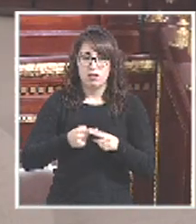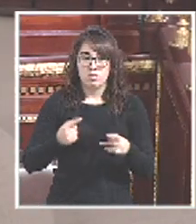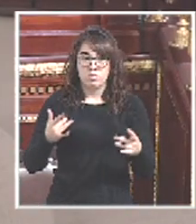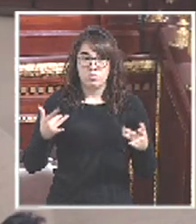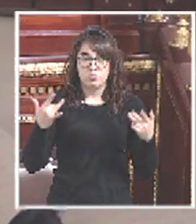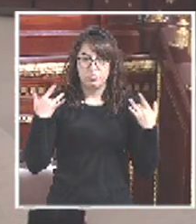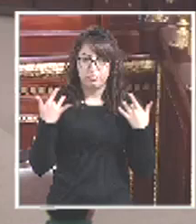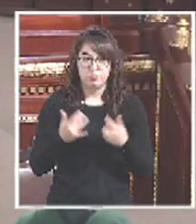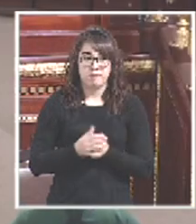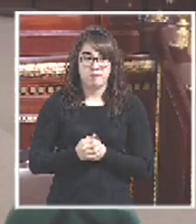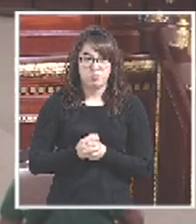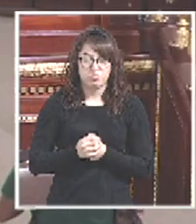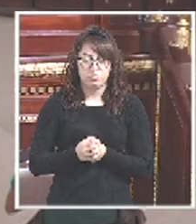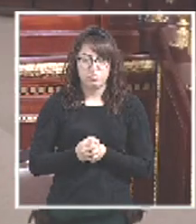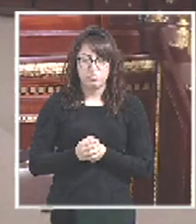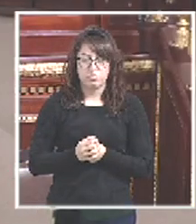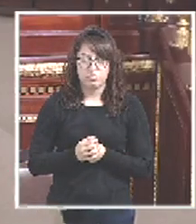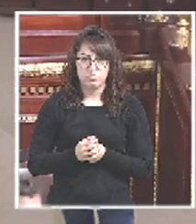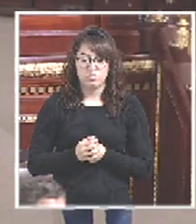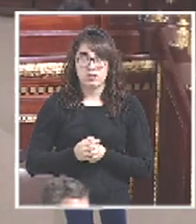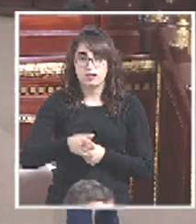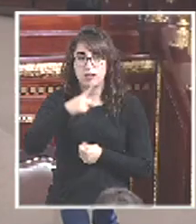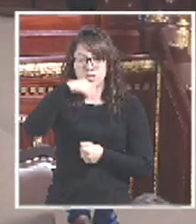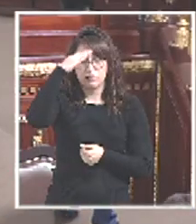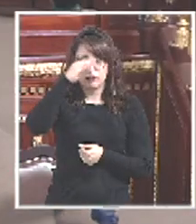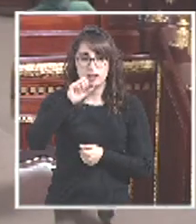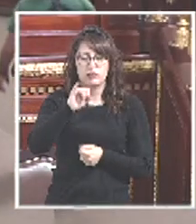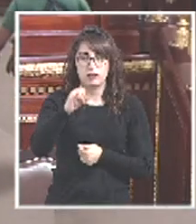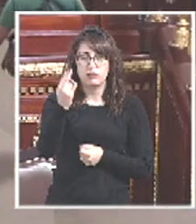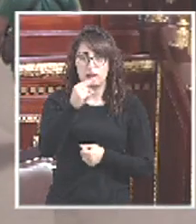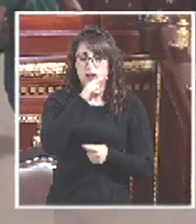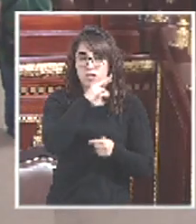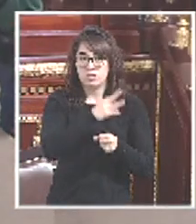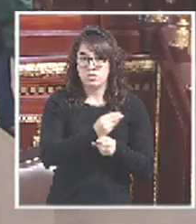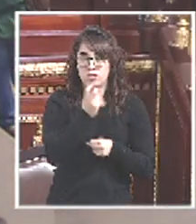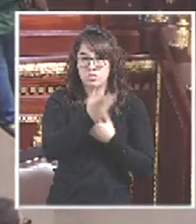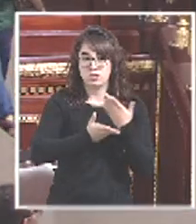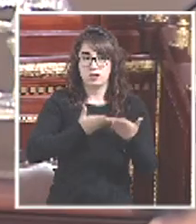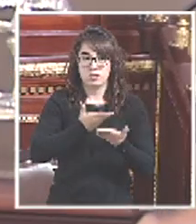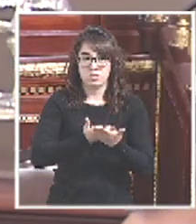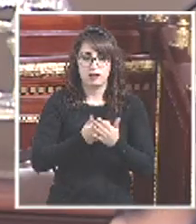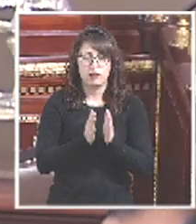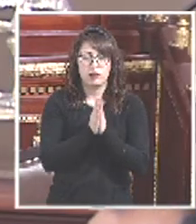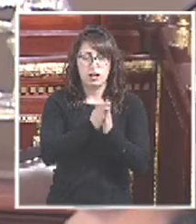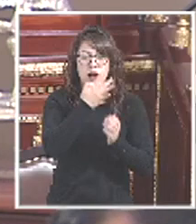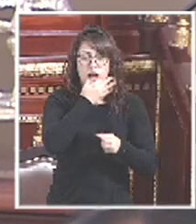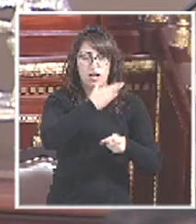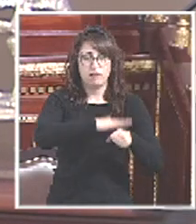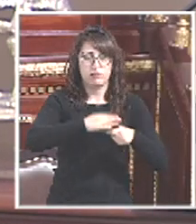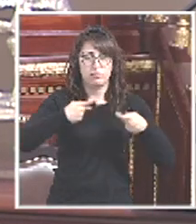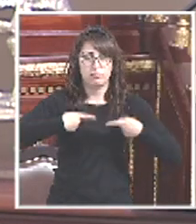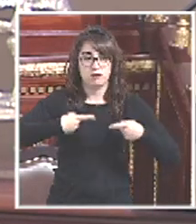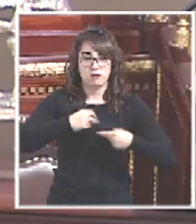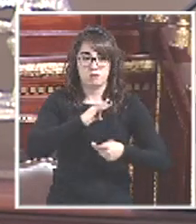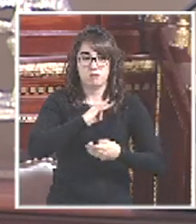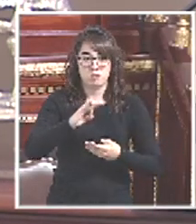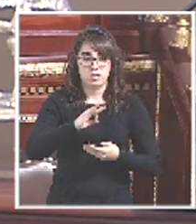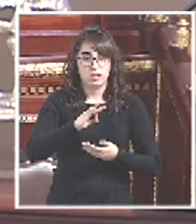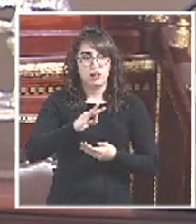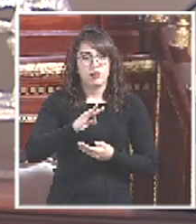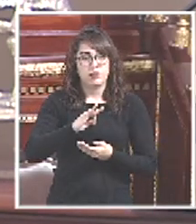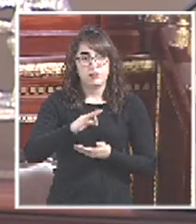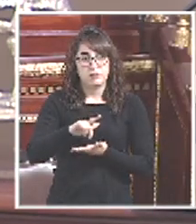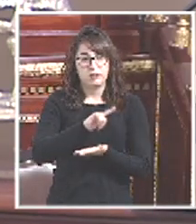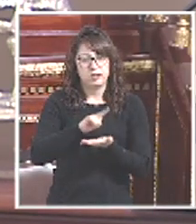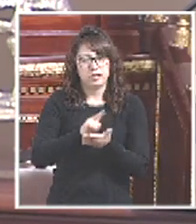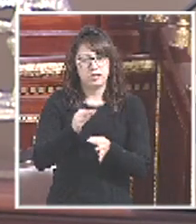abstenciones. Se considera aprobada la propuesta, diputada presidenta. Remítase a las autoridades correspondientes para los efectos legales a que haya